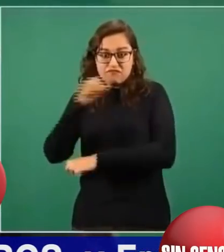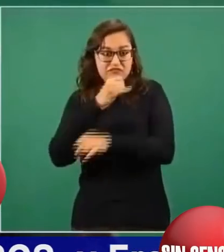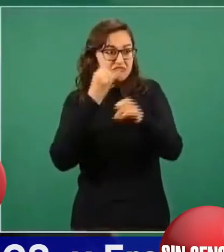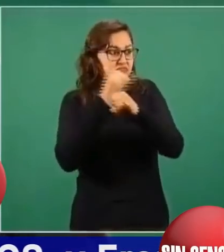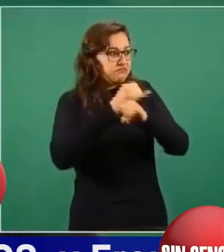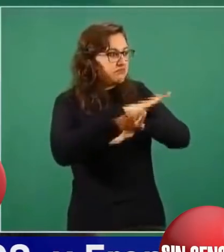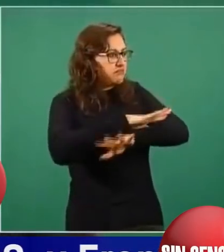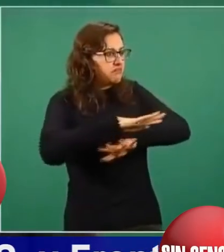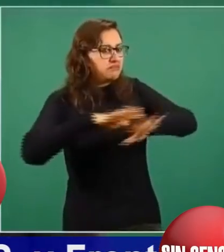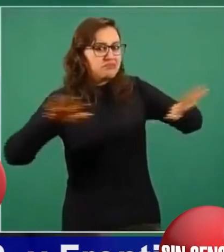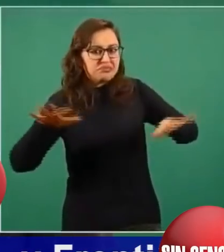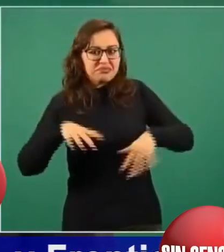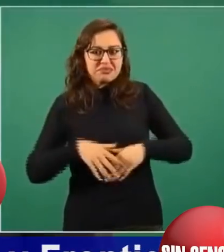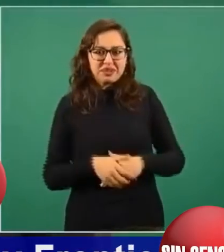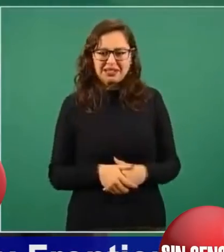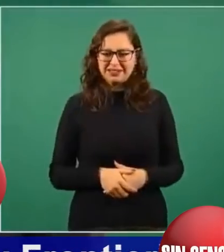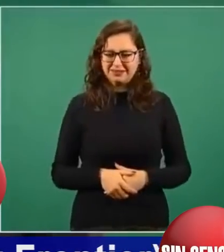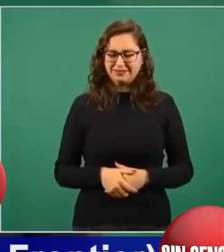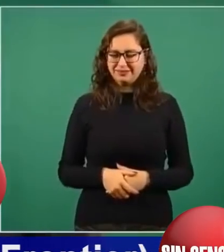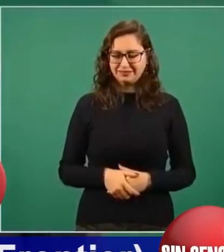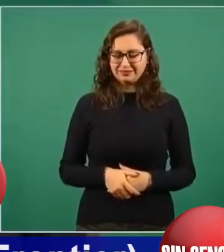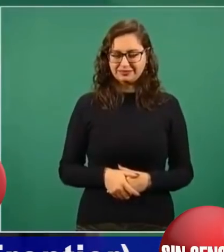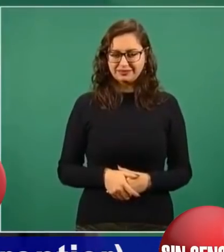una comisión